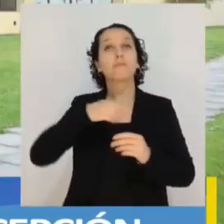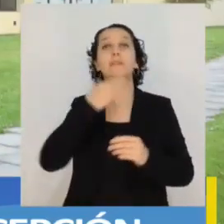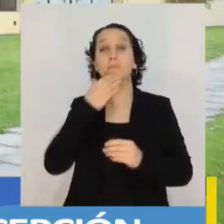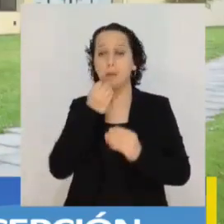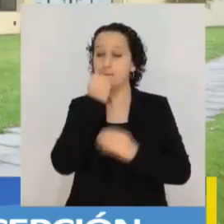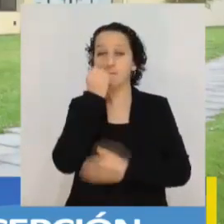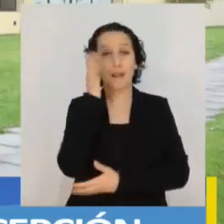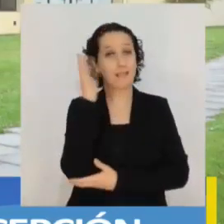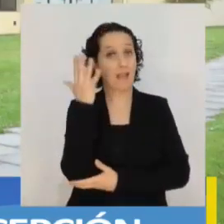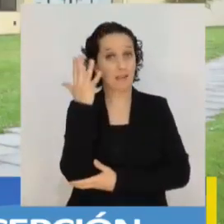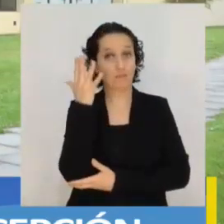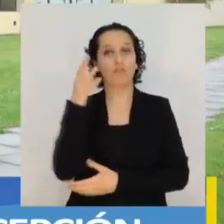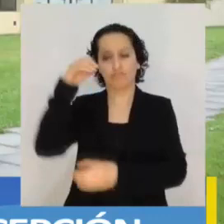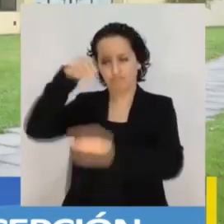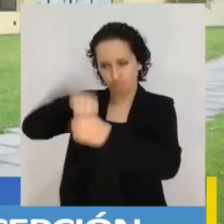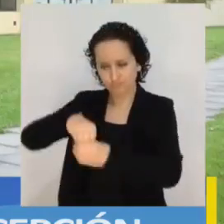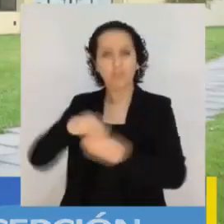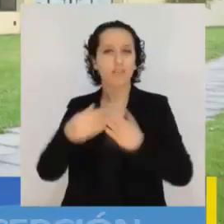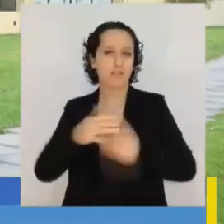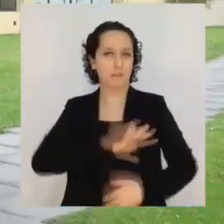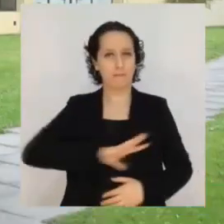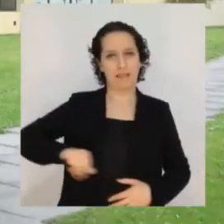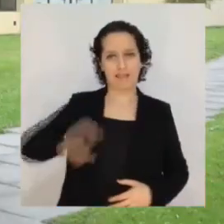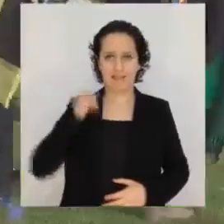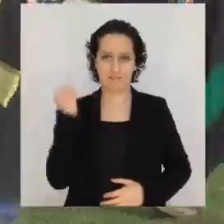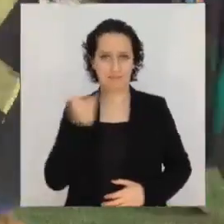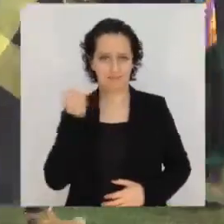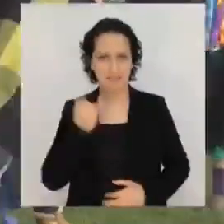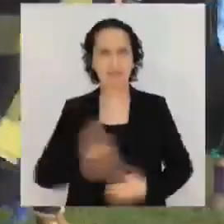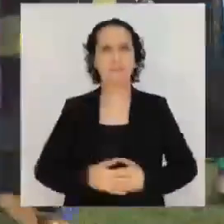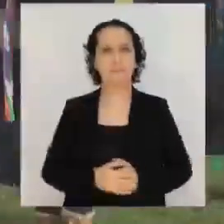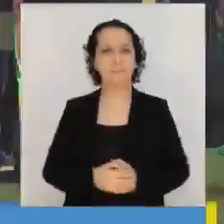canelo en la Plaza de la Independencia.